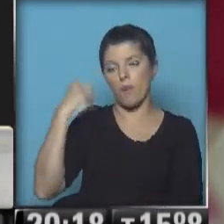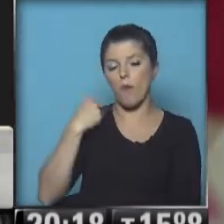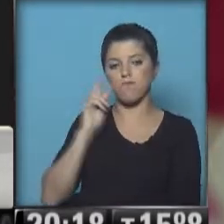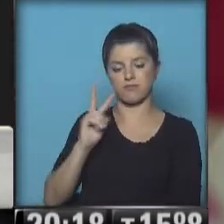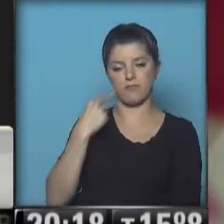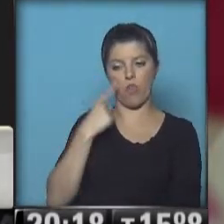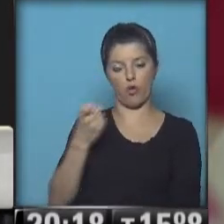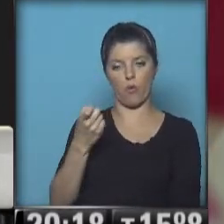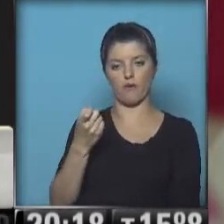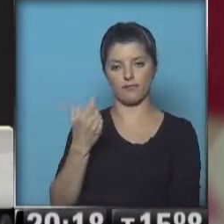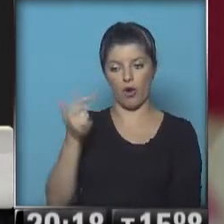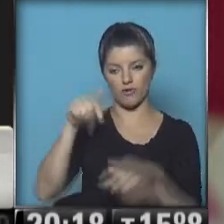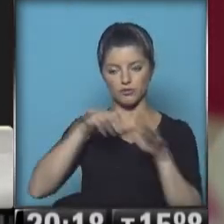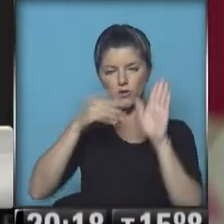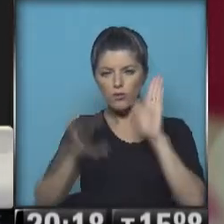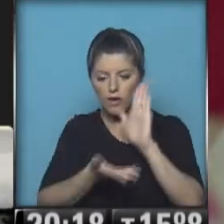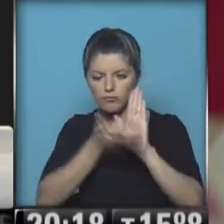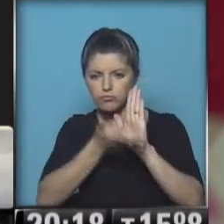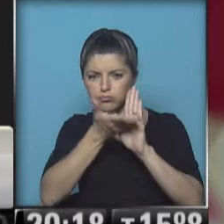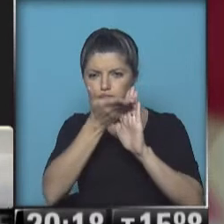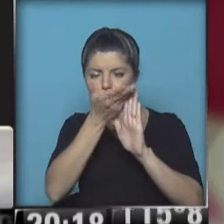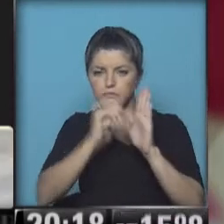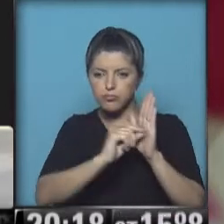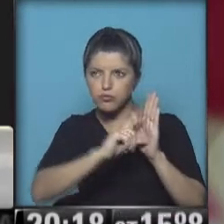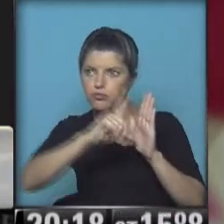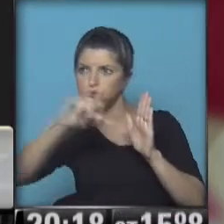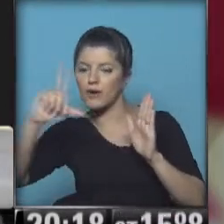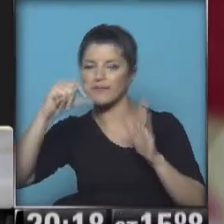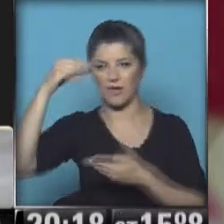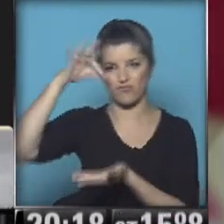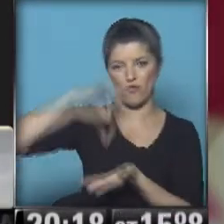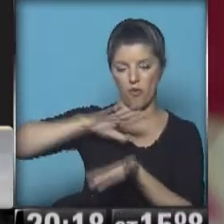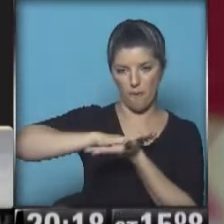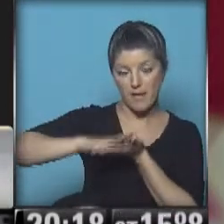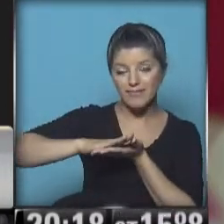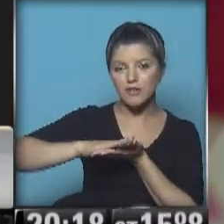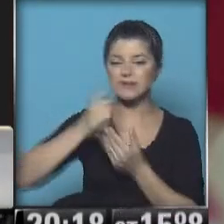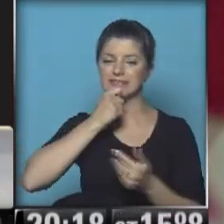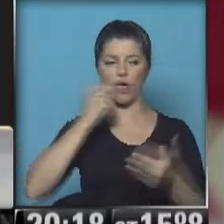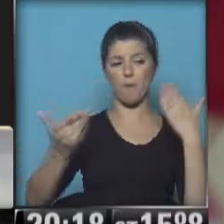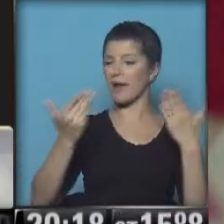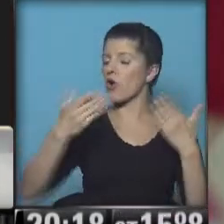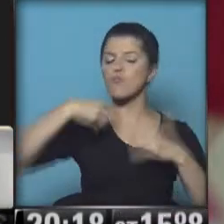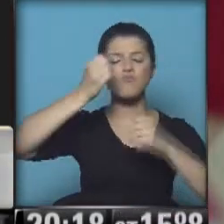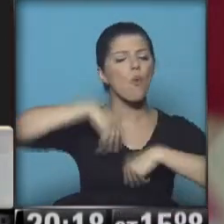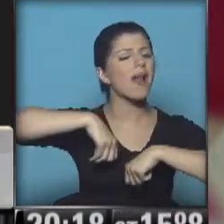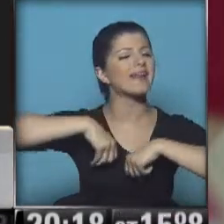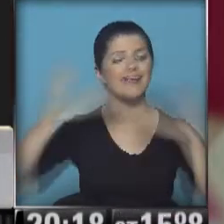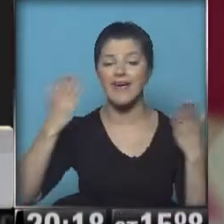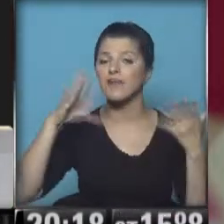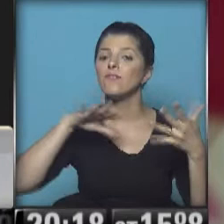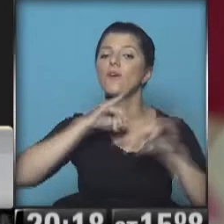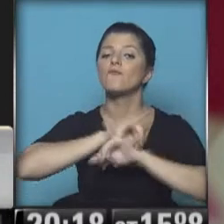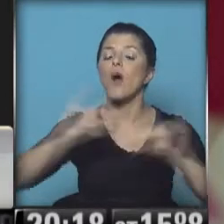observar claramente con este aumento nominal del salario mínimo, comparado con cualquier índice de inflación